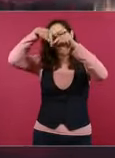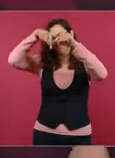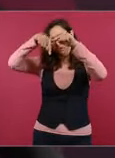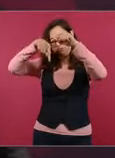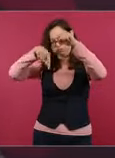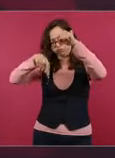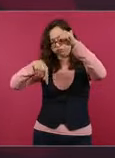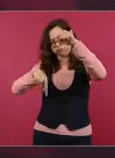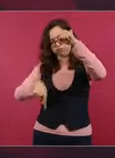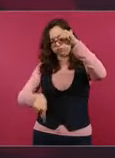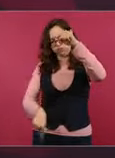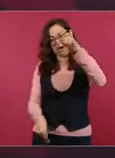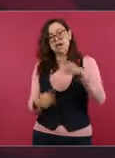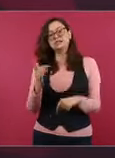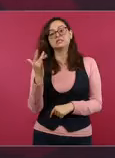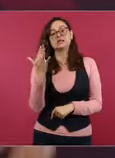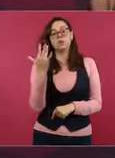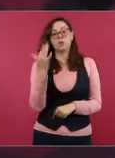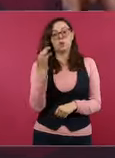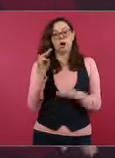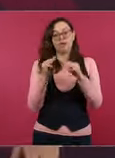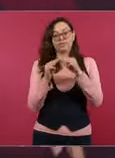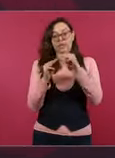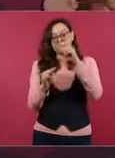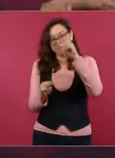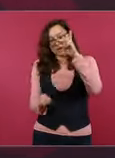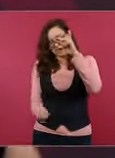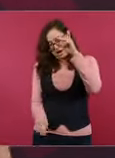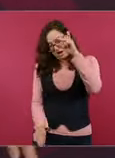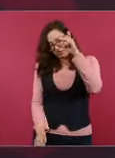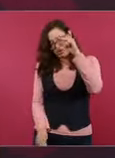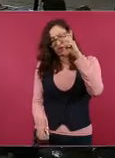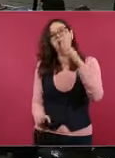fango. Y estaban